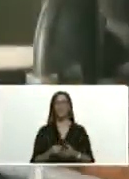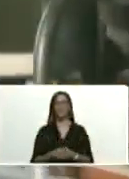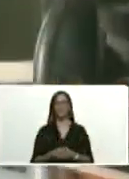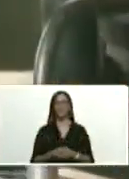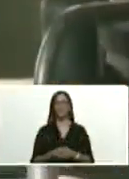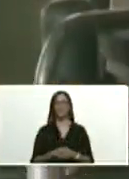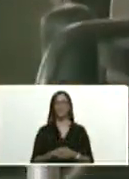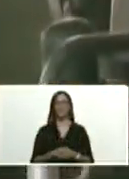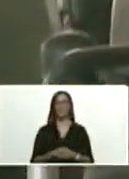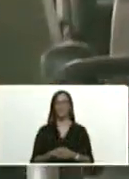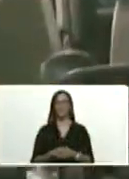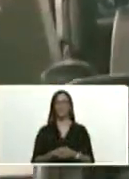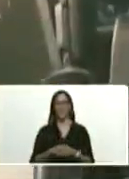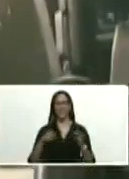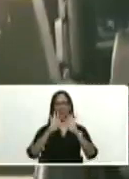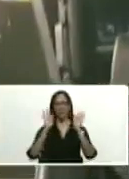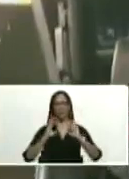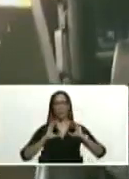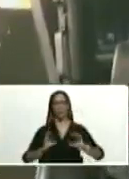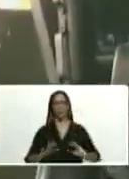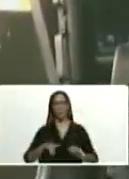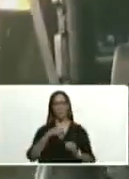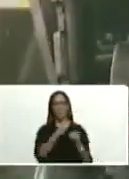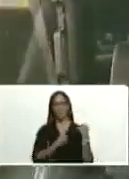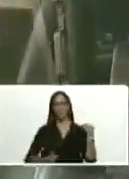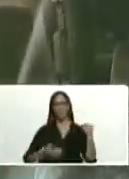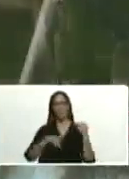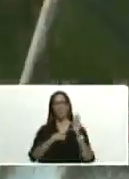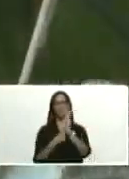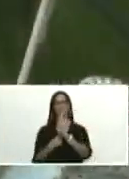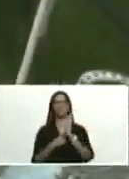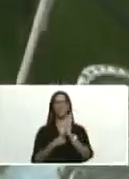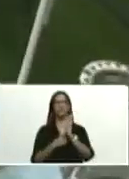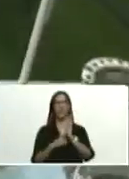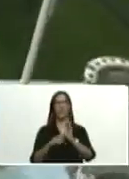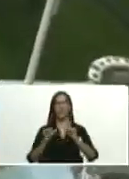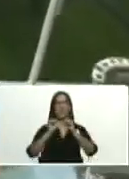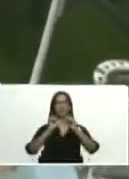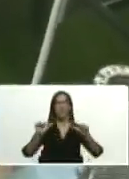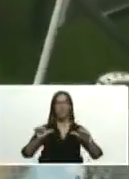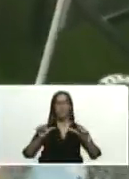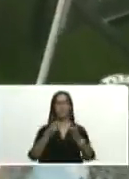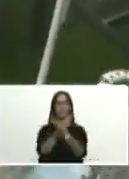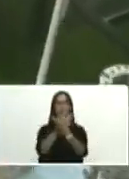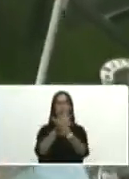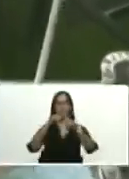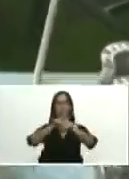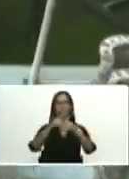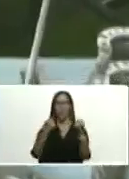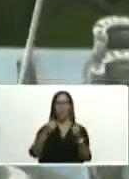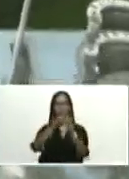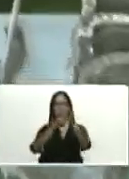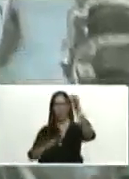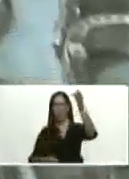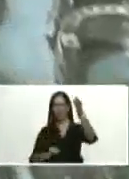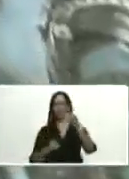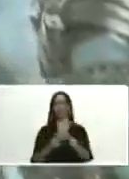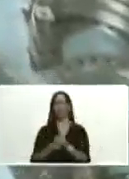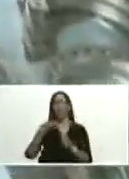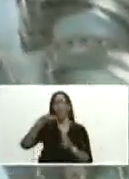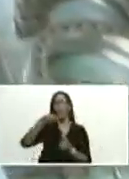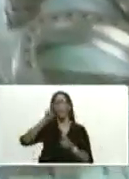en este modelo anatómico presidente podemos ver la exhibición de la fijación de fracturas de los huesos largos el húmero radio